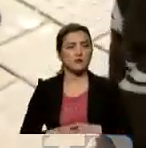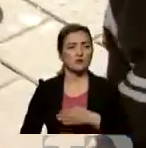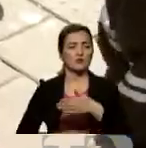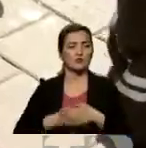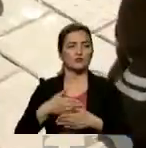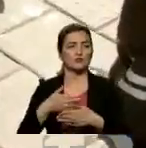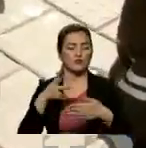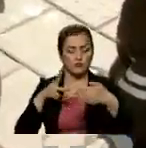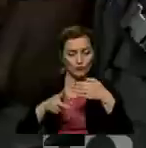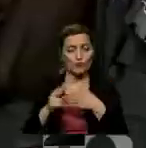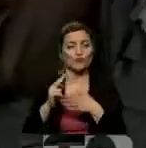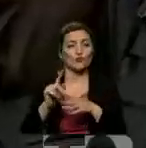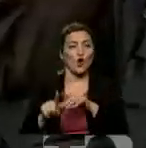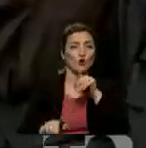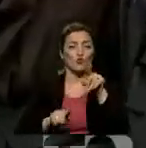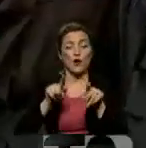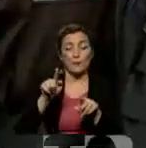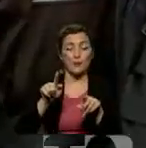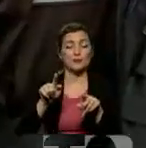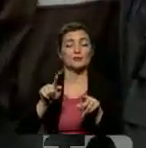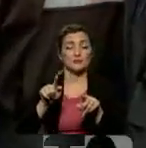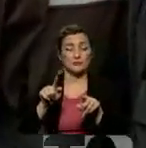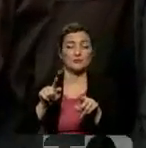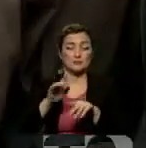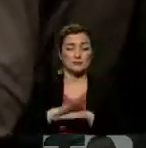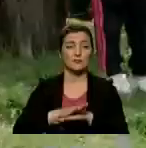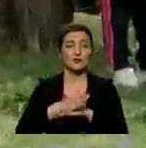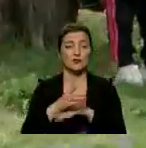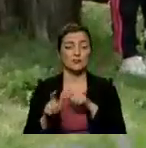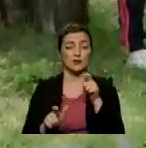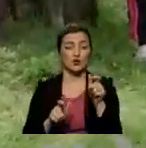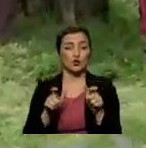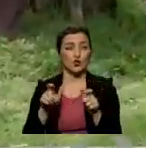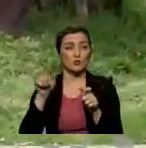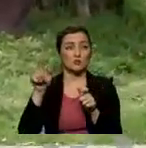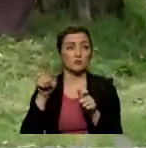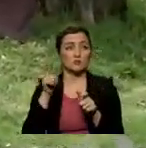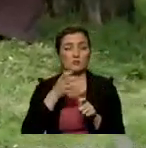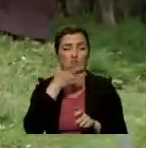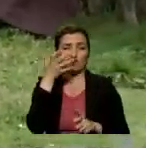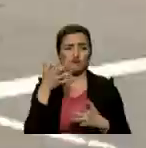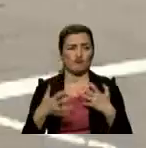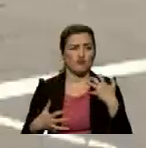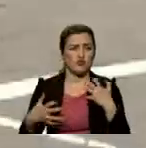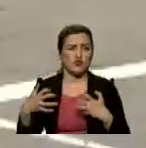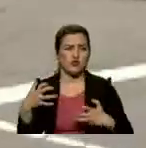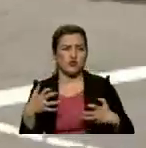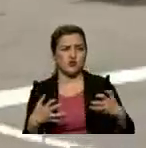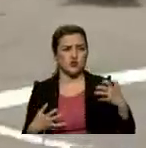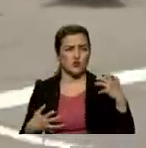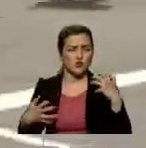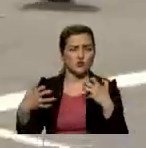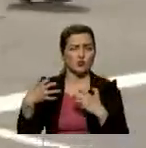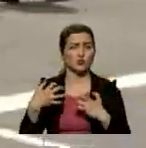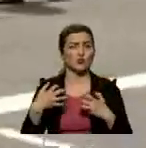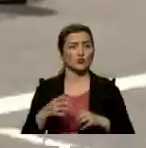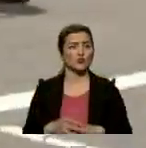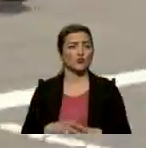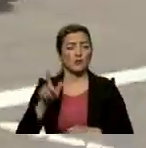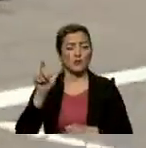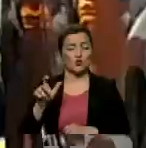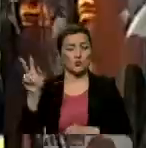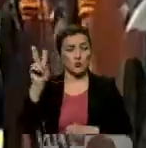procedimiento fue interrumpido por varias ocasiones debido a que la ciudadanía manifestaba su molestia con lo ocurrido. El